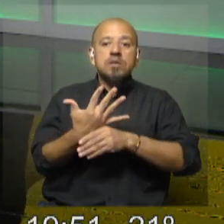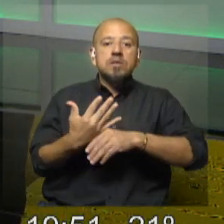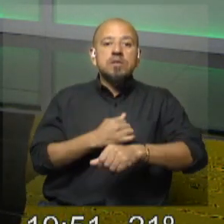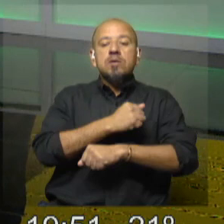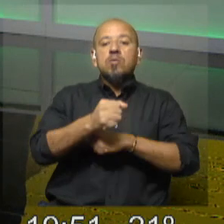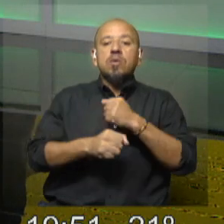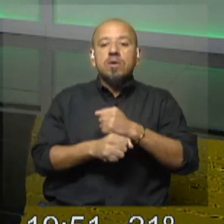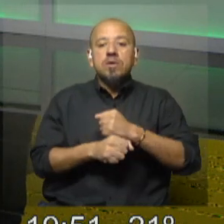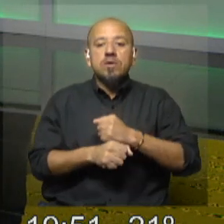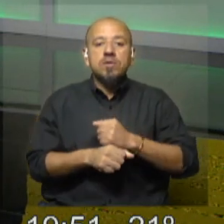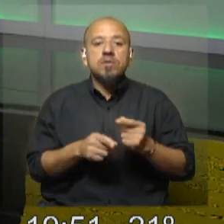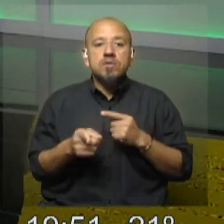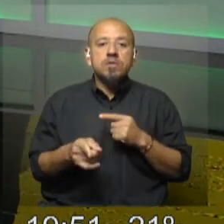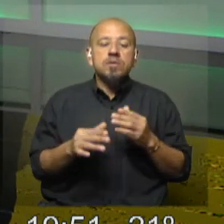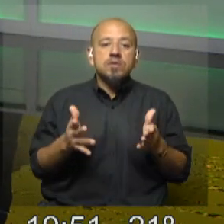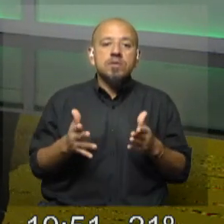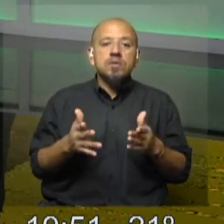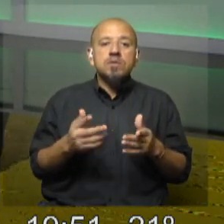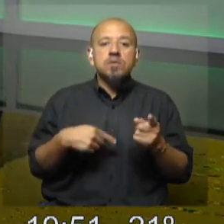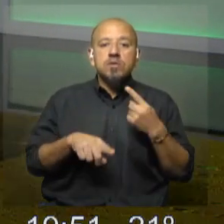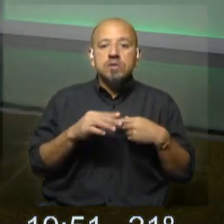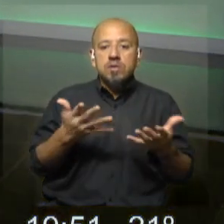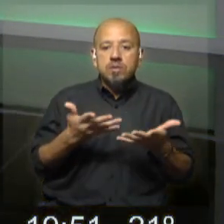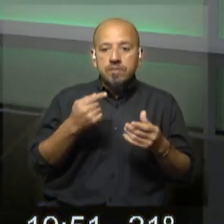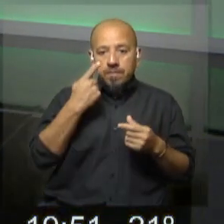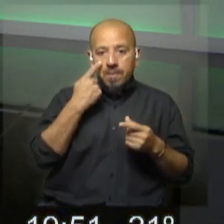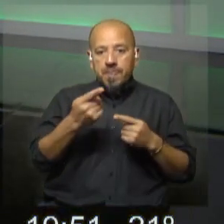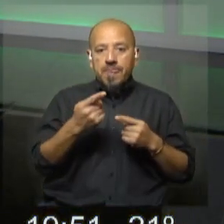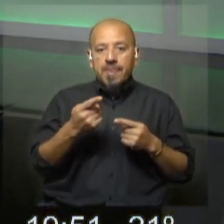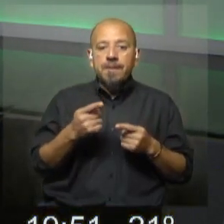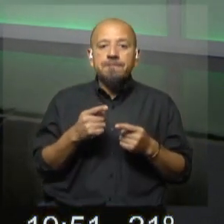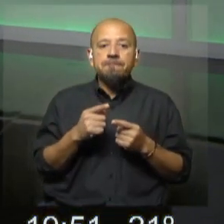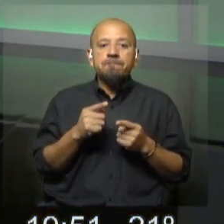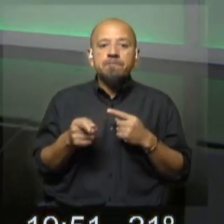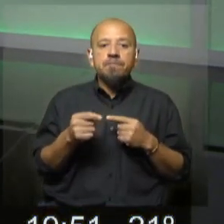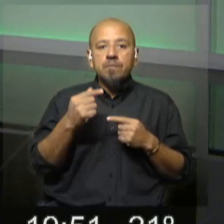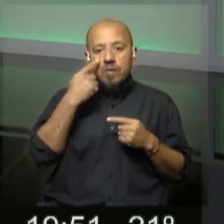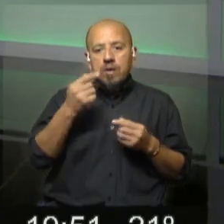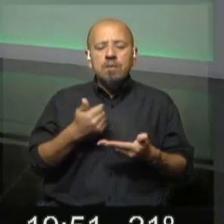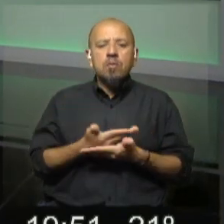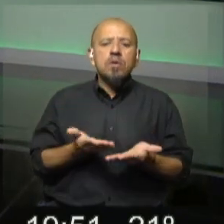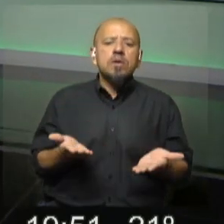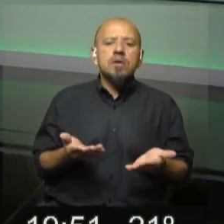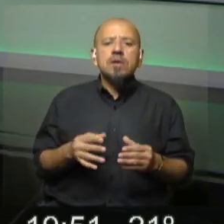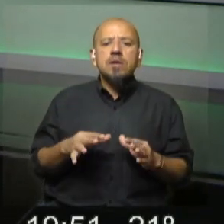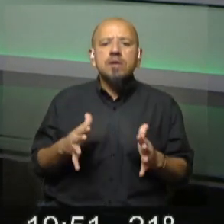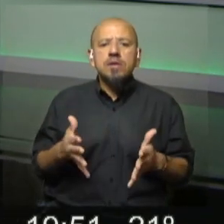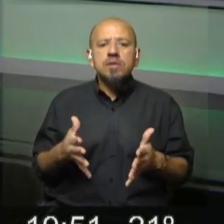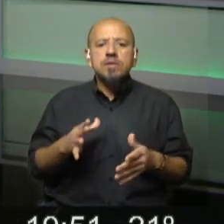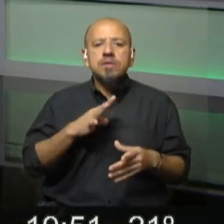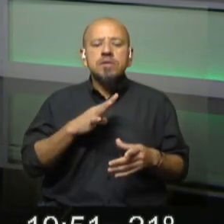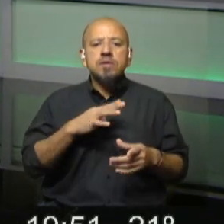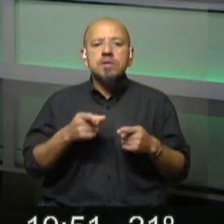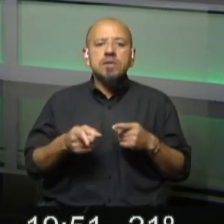o no trascendió más allá de esto. Vamos a ver ahora una línea del tiempo que va a mostrar un poco, bueno, qué fue lo que sucedió en